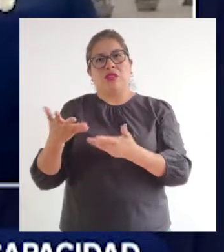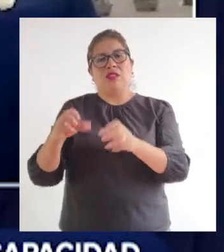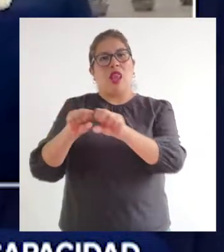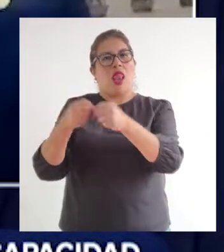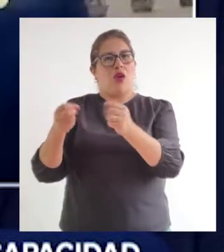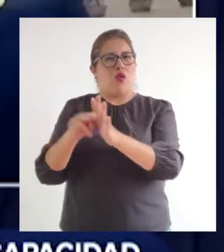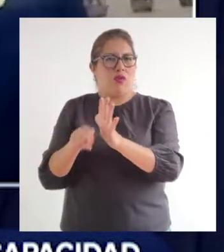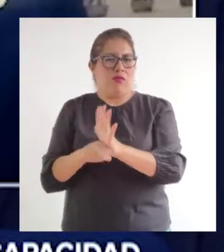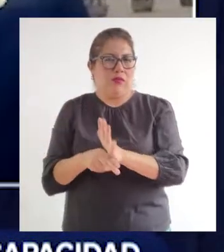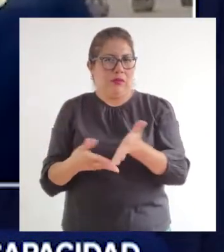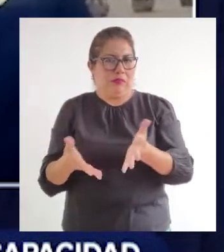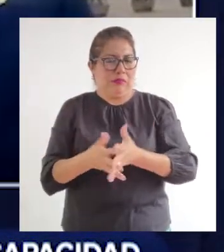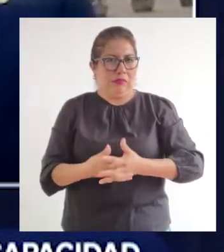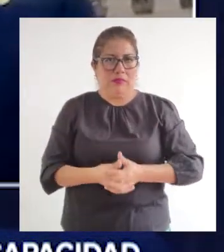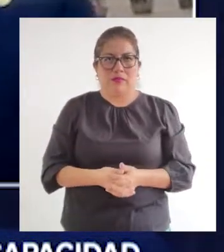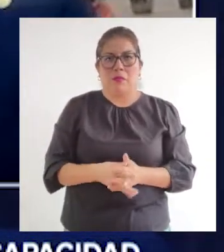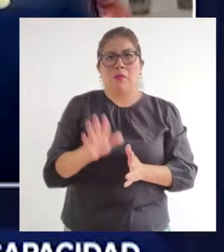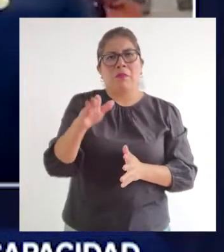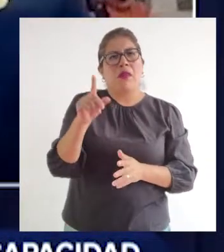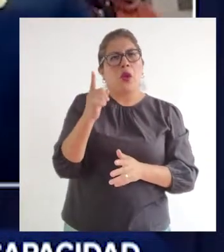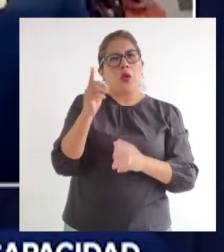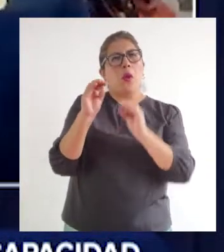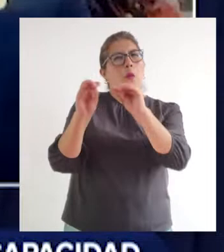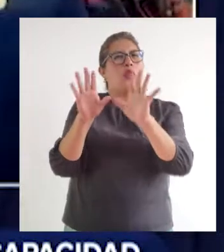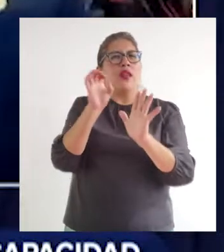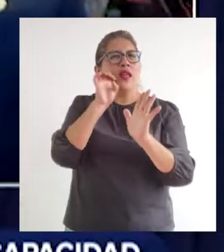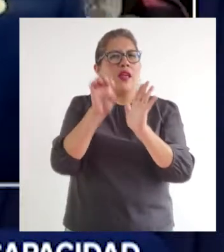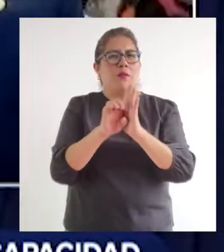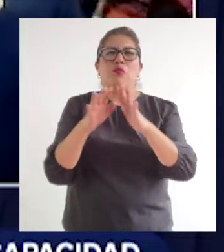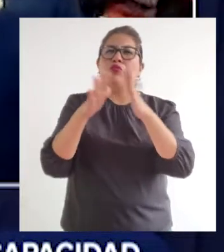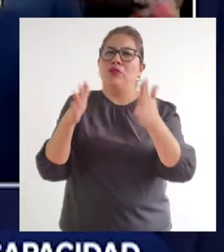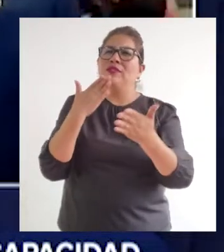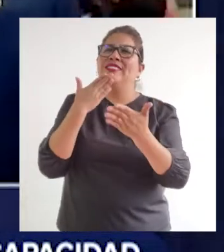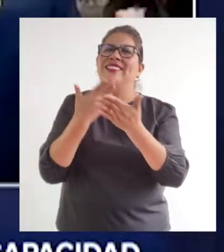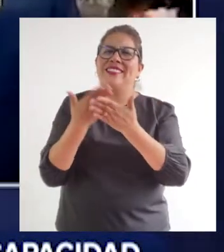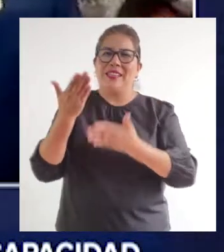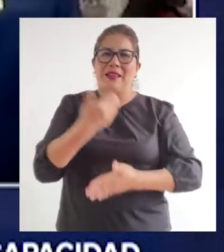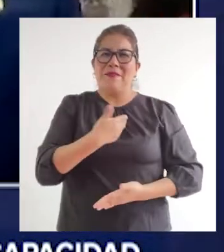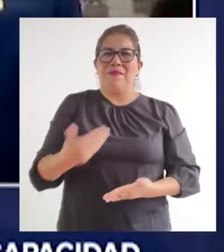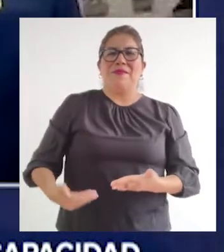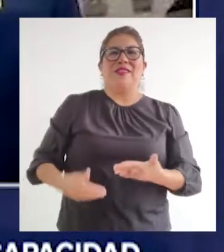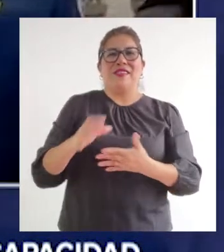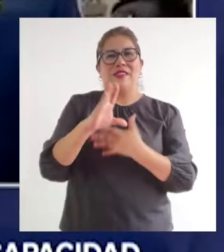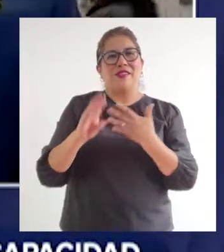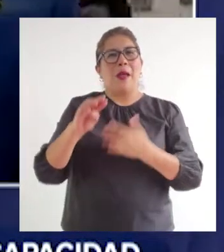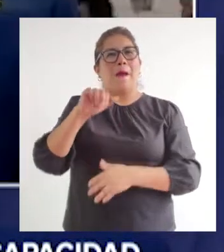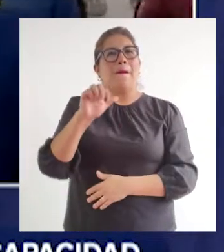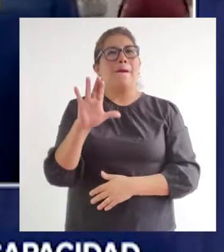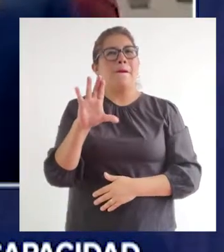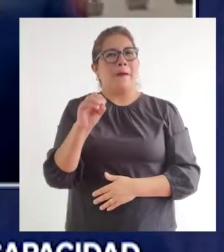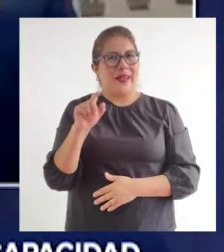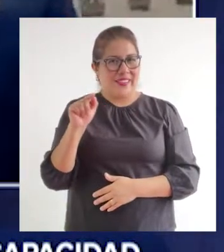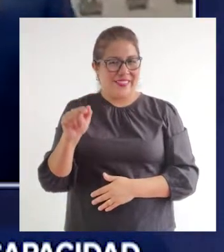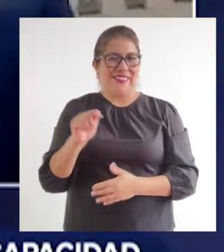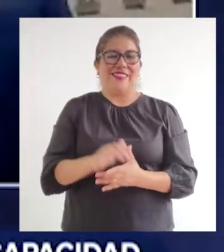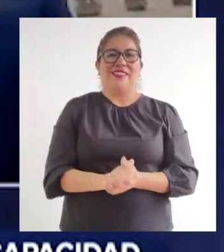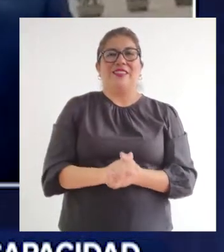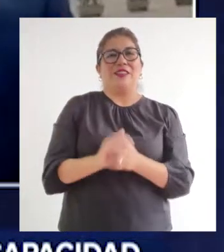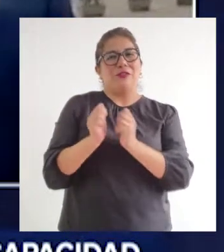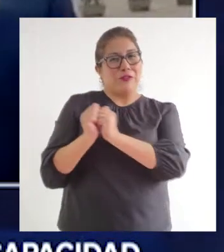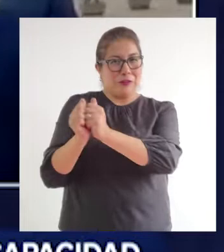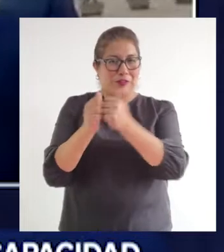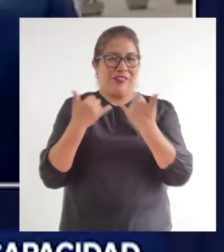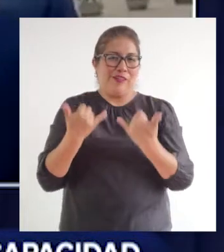Increíble. Increíble. Es terrible, por poner solo un ejemplo, efectivamente. Muchas gracias, Marco Antonio Gamarra de Labarrera, presidente